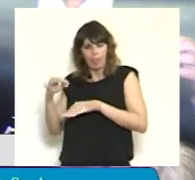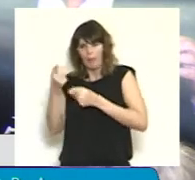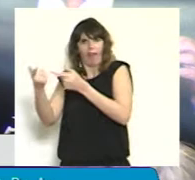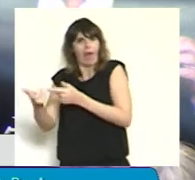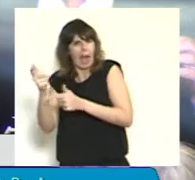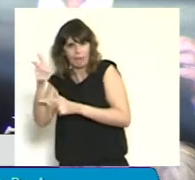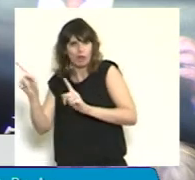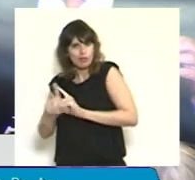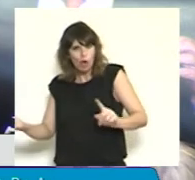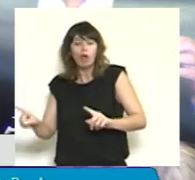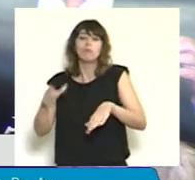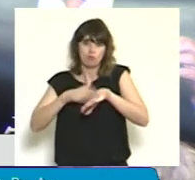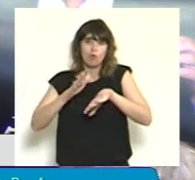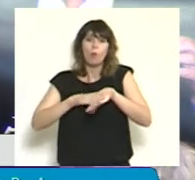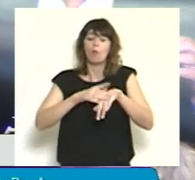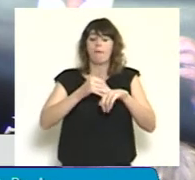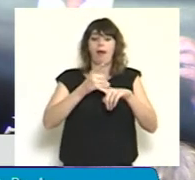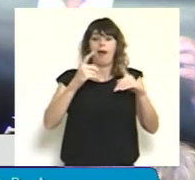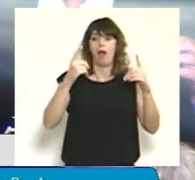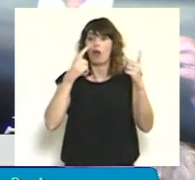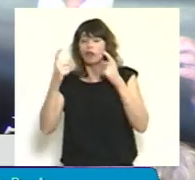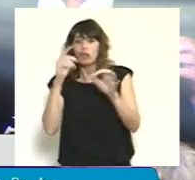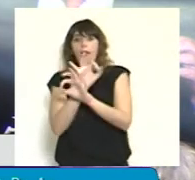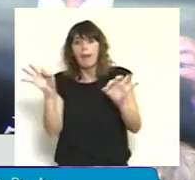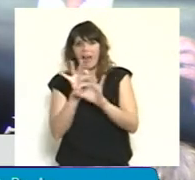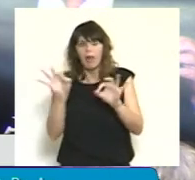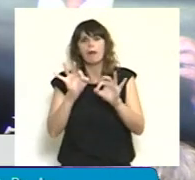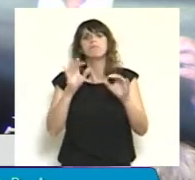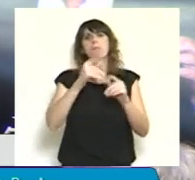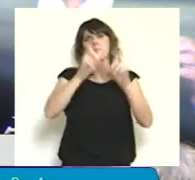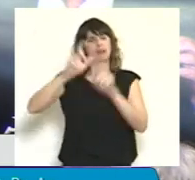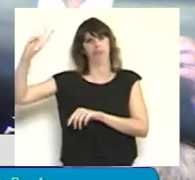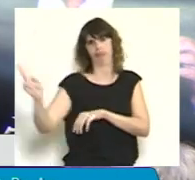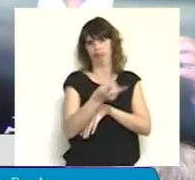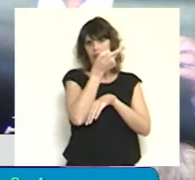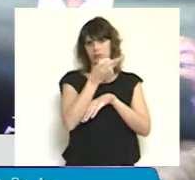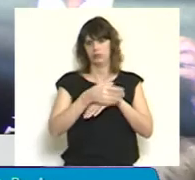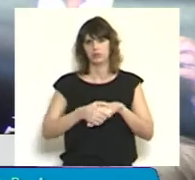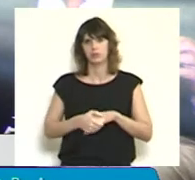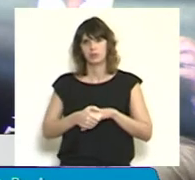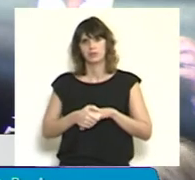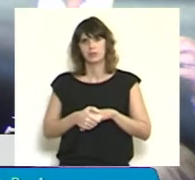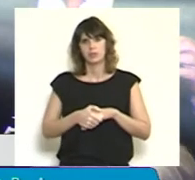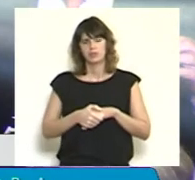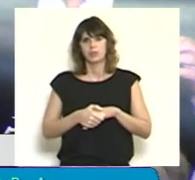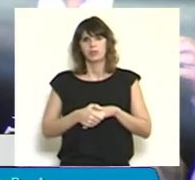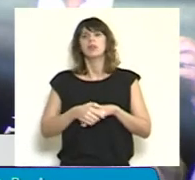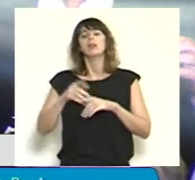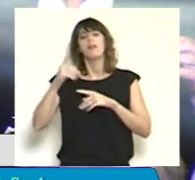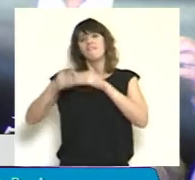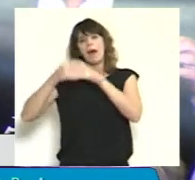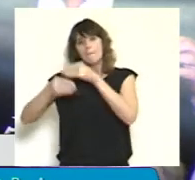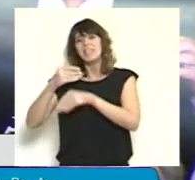obsolencias del sistema de control fueron víctimas de quienes las portaban? Los familiares de esas